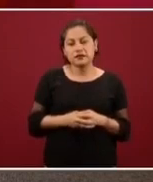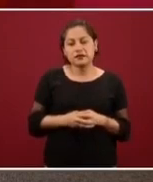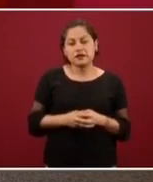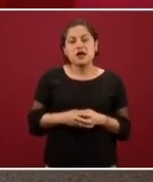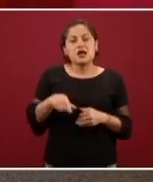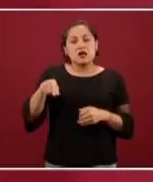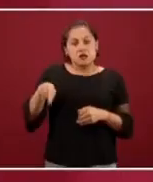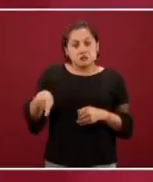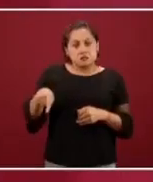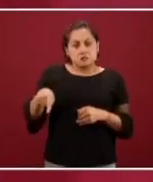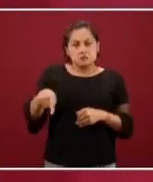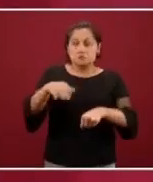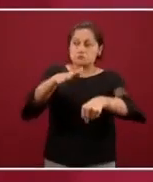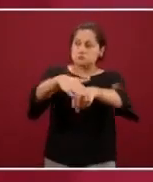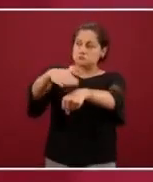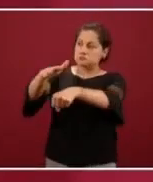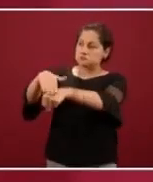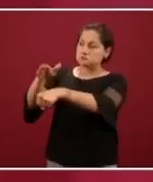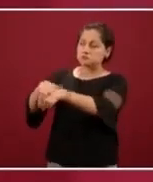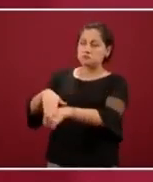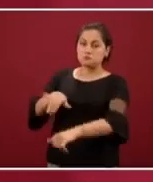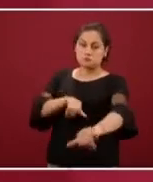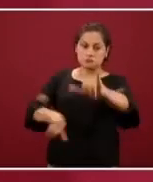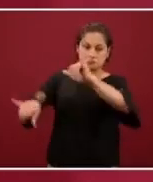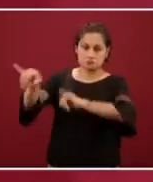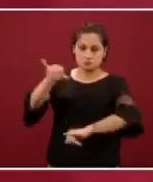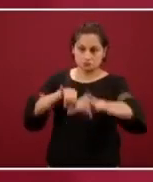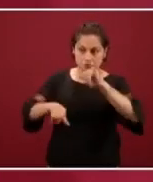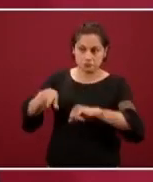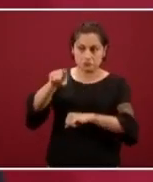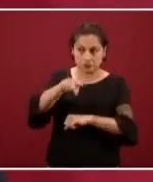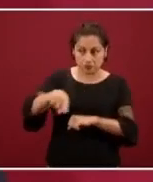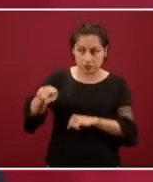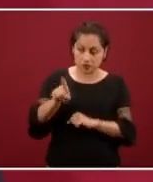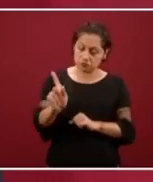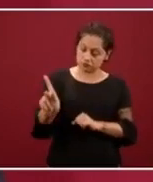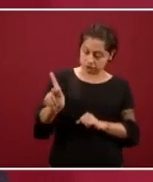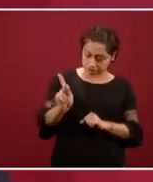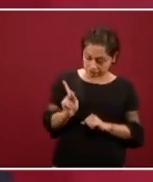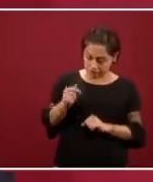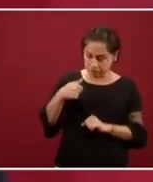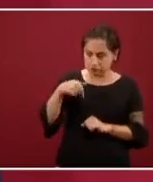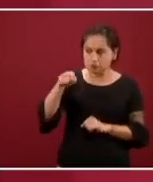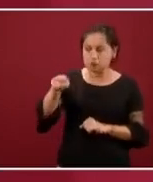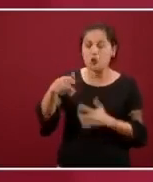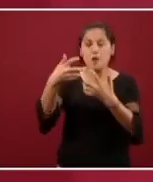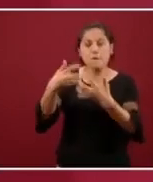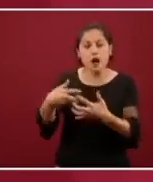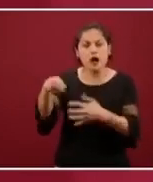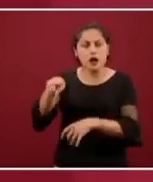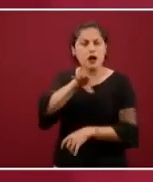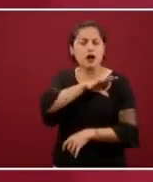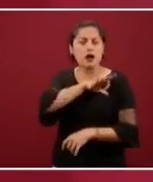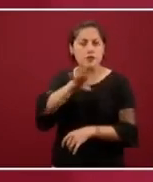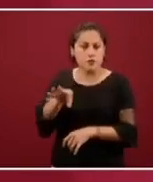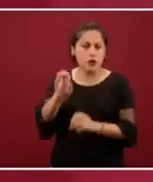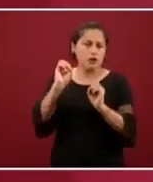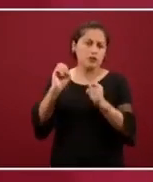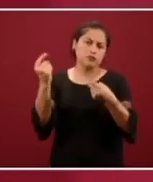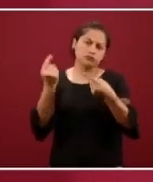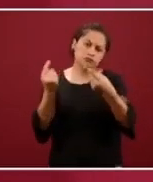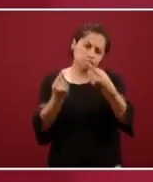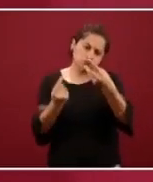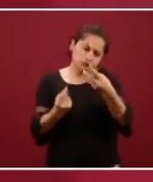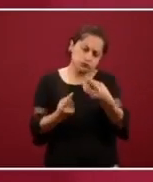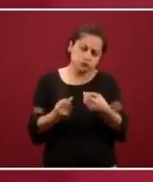decirles a los laboratorios que ya tienen la misma competencia técnica que ellos para poder decir sus